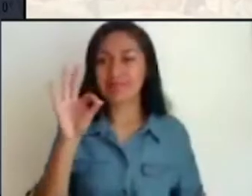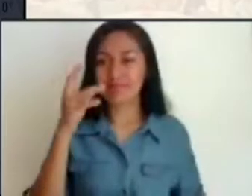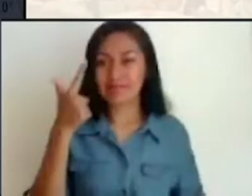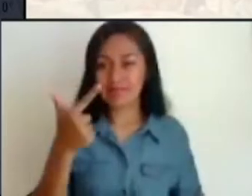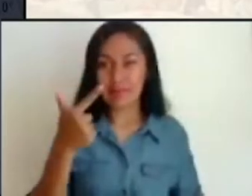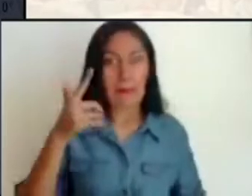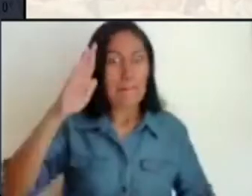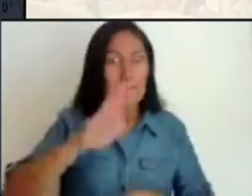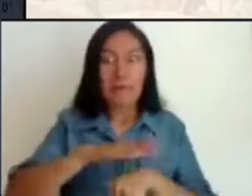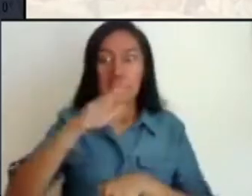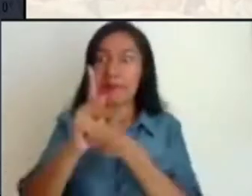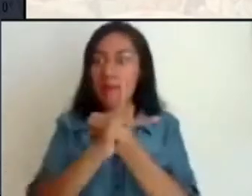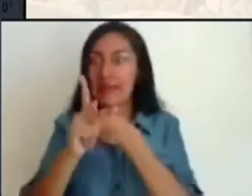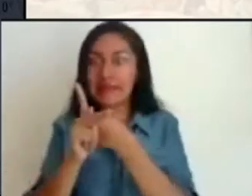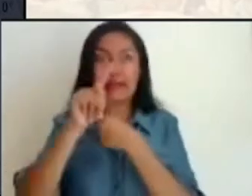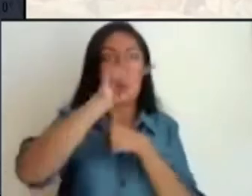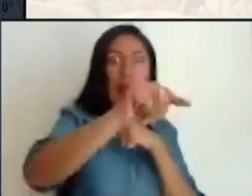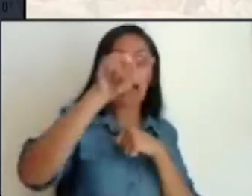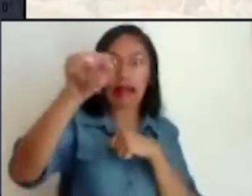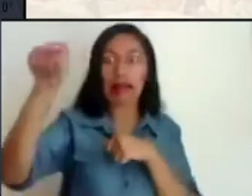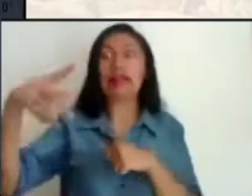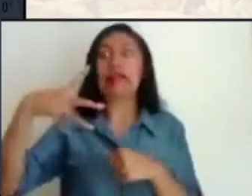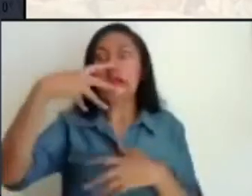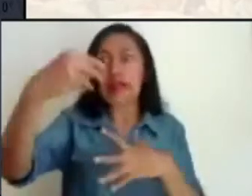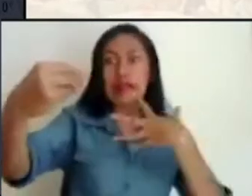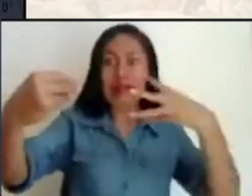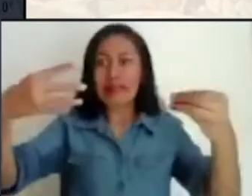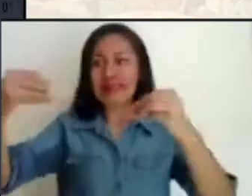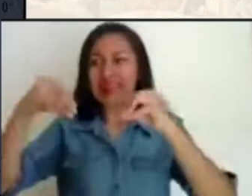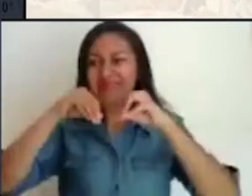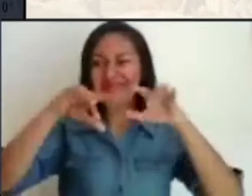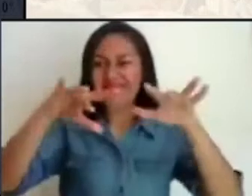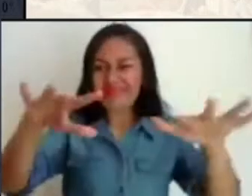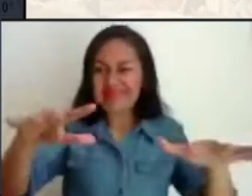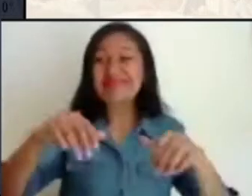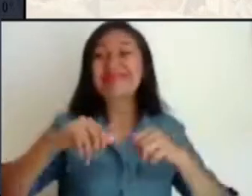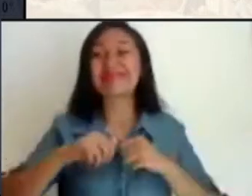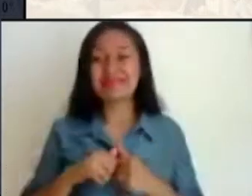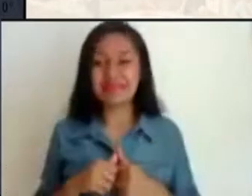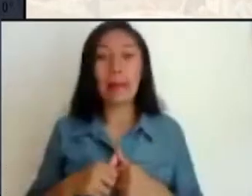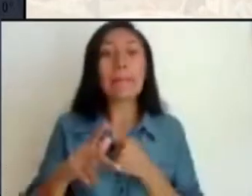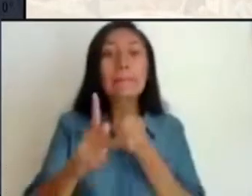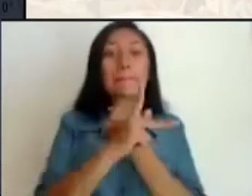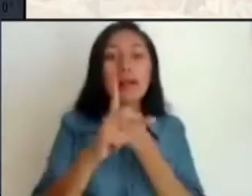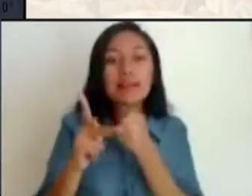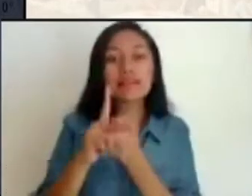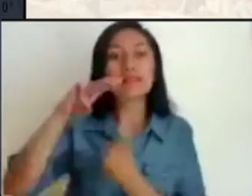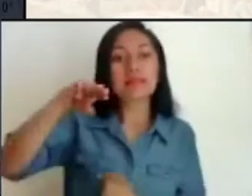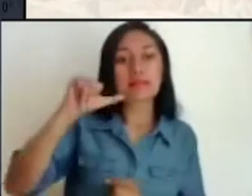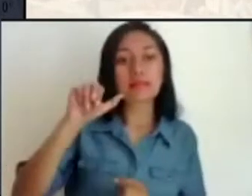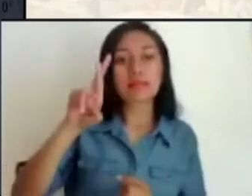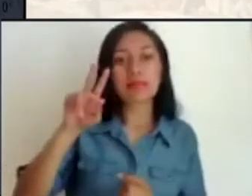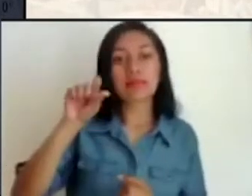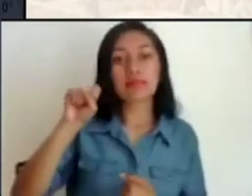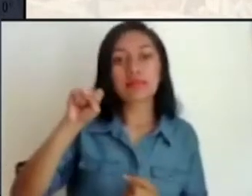L'ulteriore estendersi dell'infezione si attuò principalmente per via marittima, come è stato detto, sulle navi mercantili che da Caffa salparono